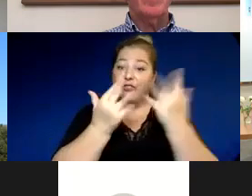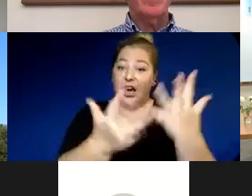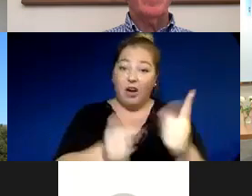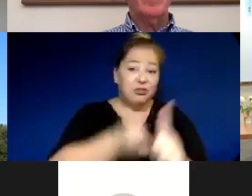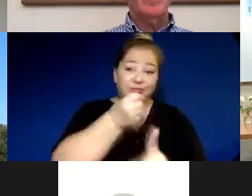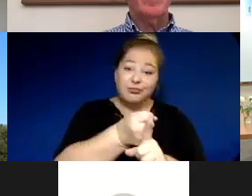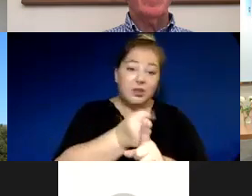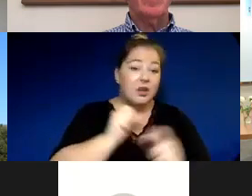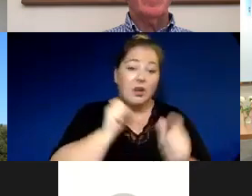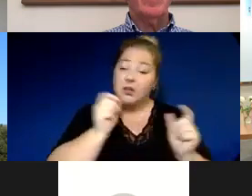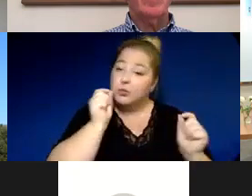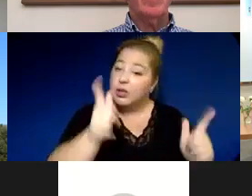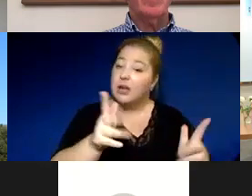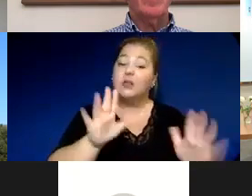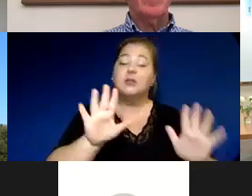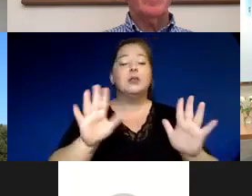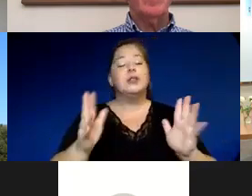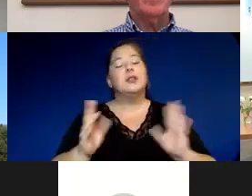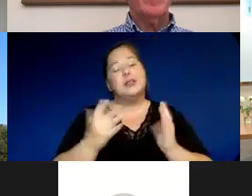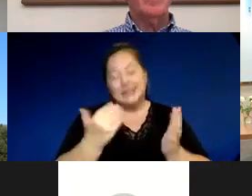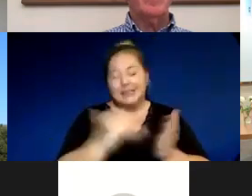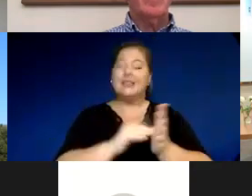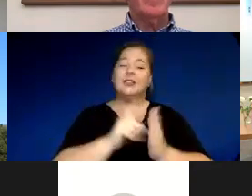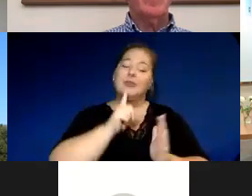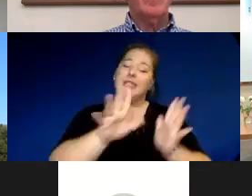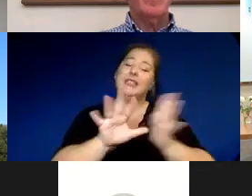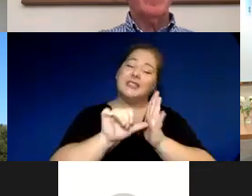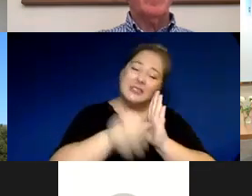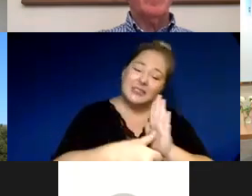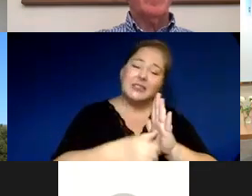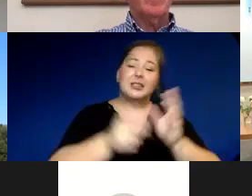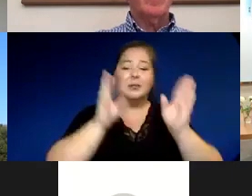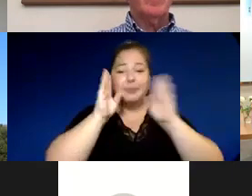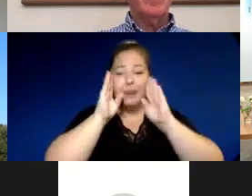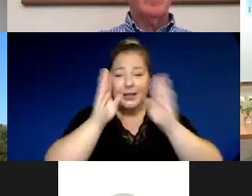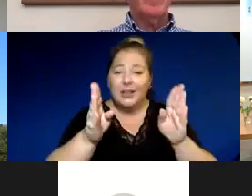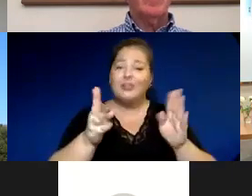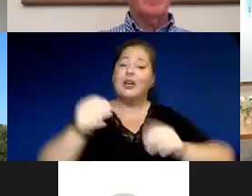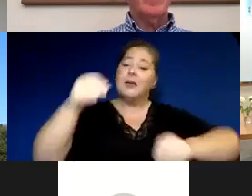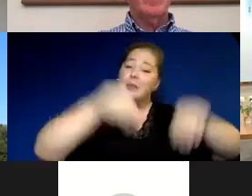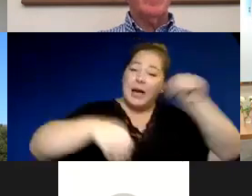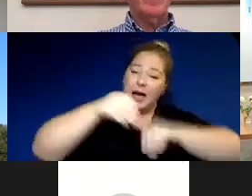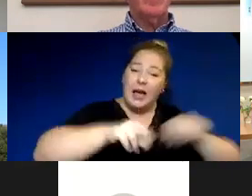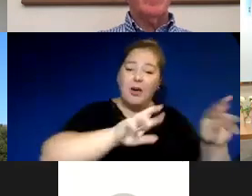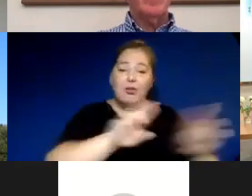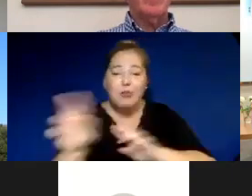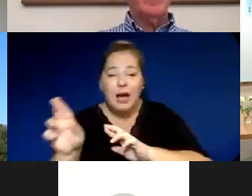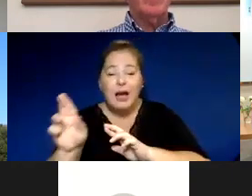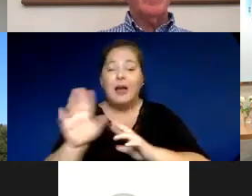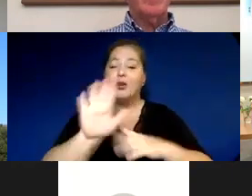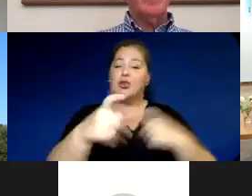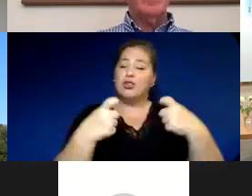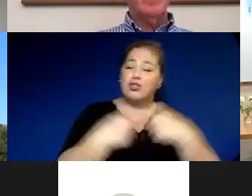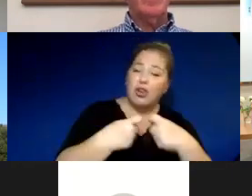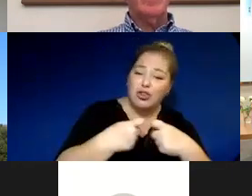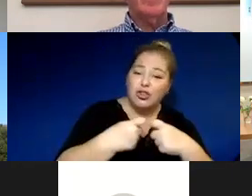tanto. Manténganse conectados con sus distintos medios de comunicación. Eso es sumamente importante, escuchar